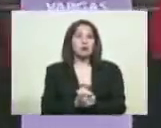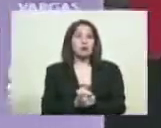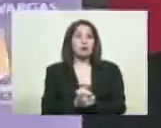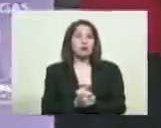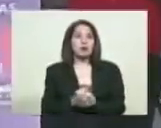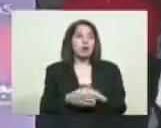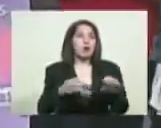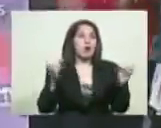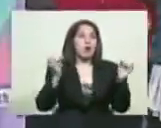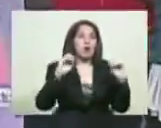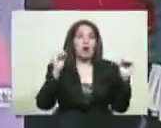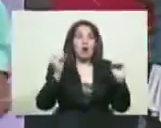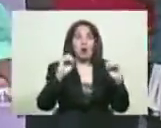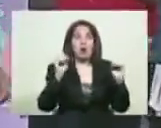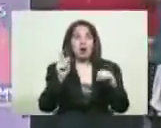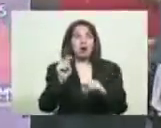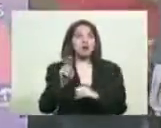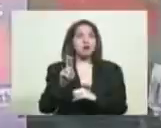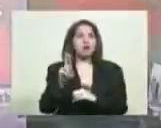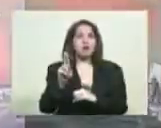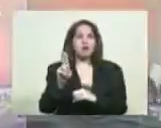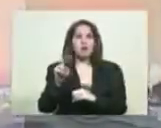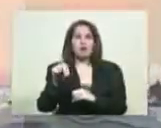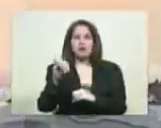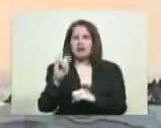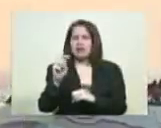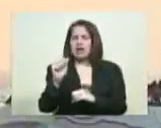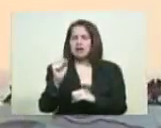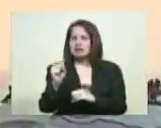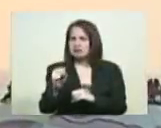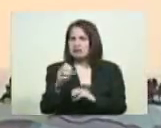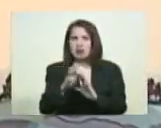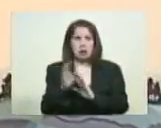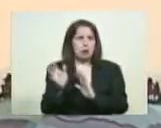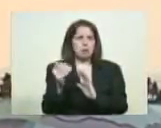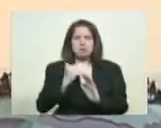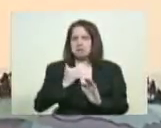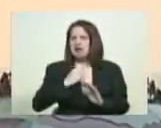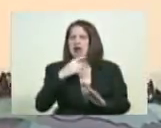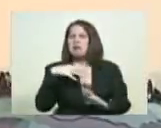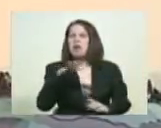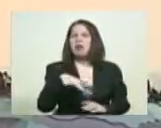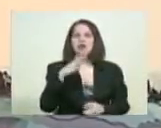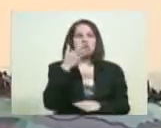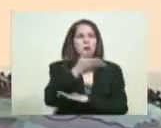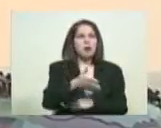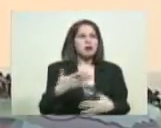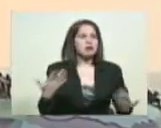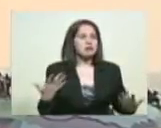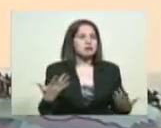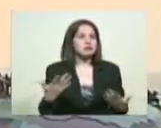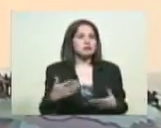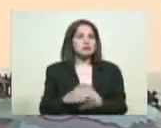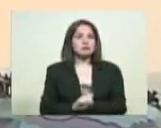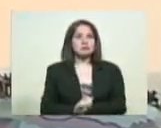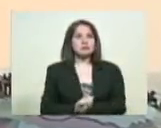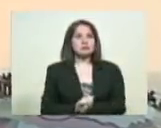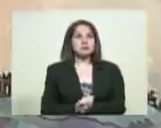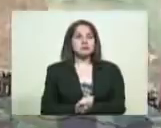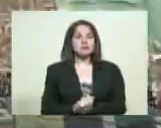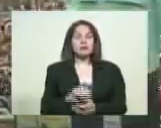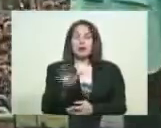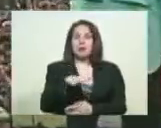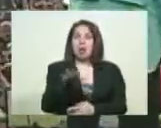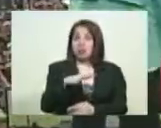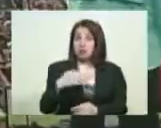O a Las Tunitas. ¿Para dónde me voy? Yo sé para